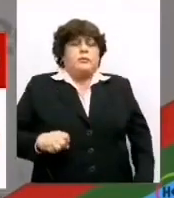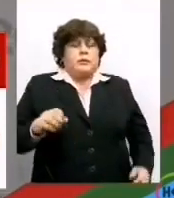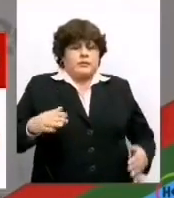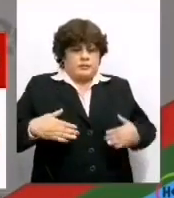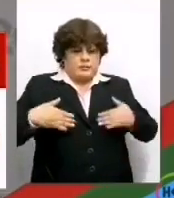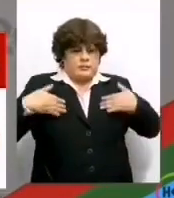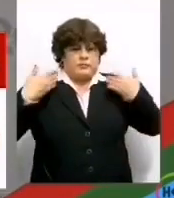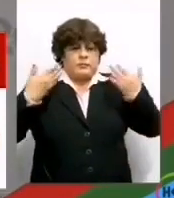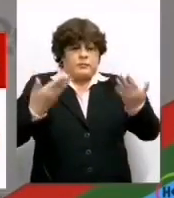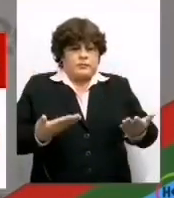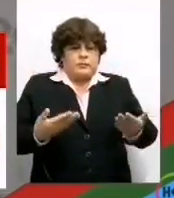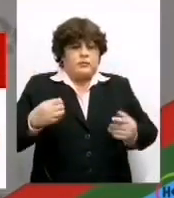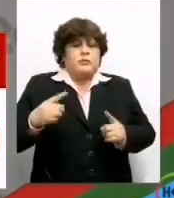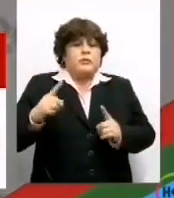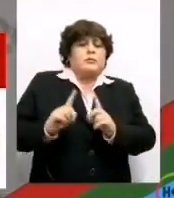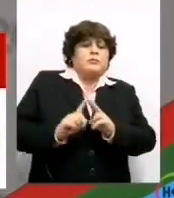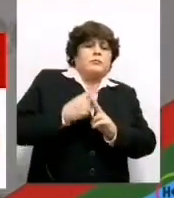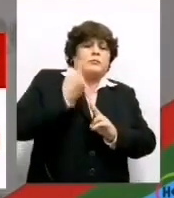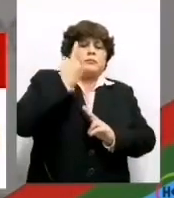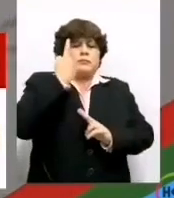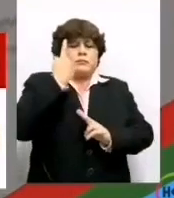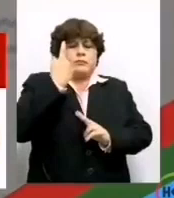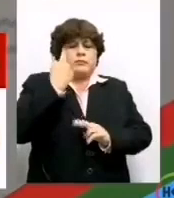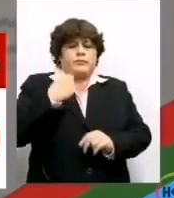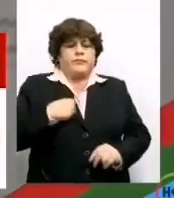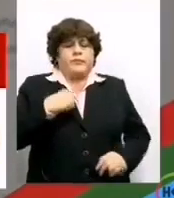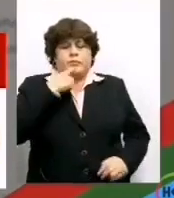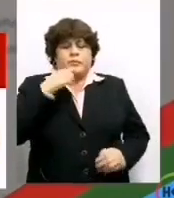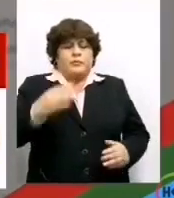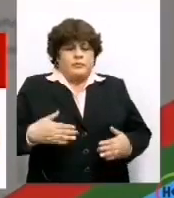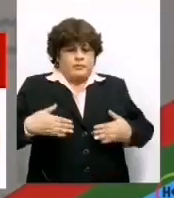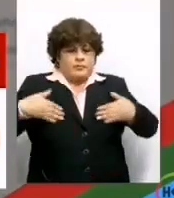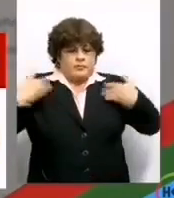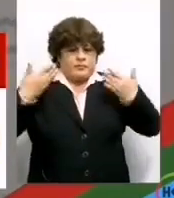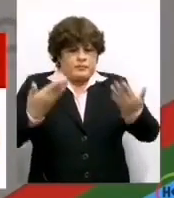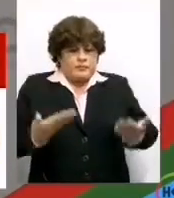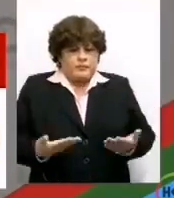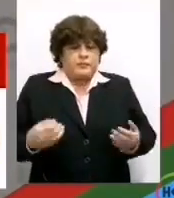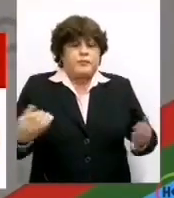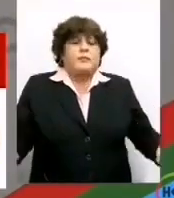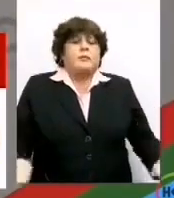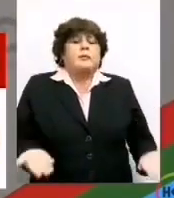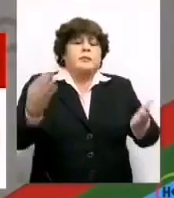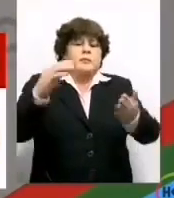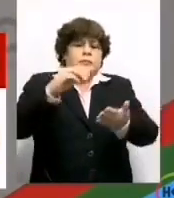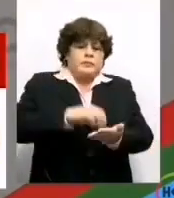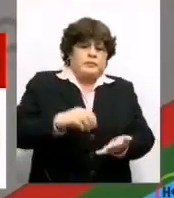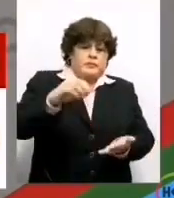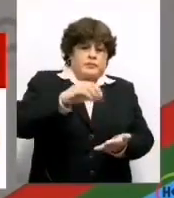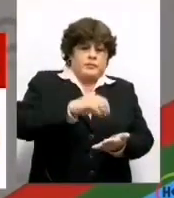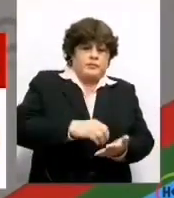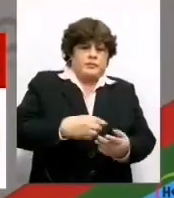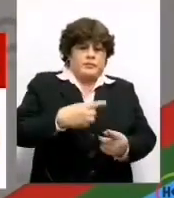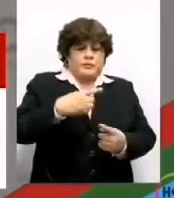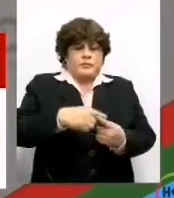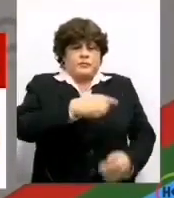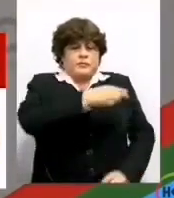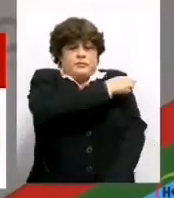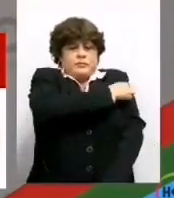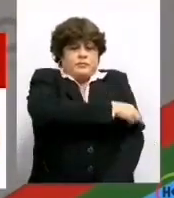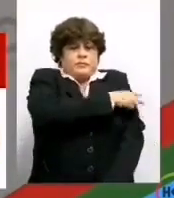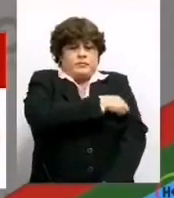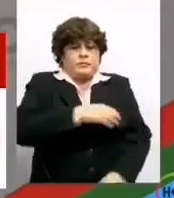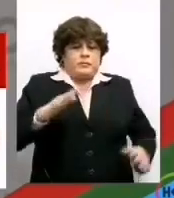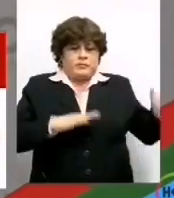vamos a hacer va a ser nuestra prioridad vamos a implementar las puertas médicas y